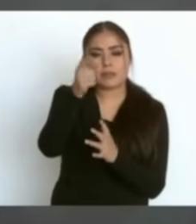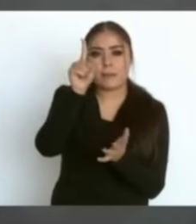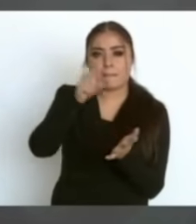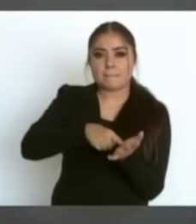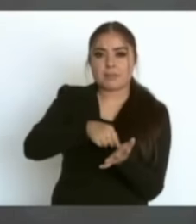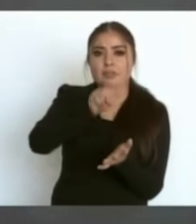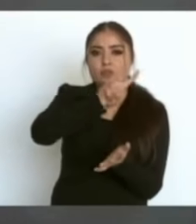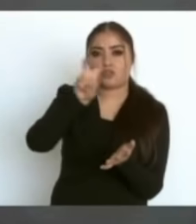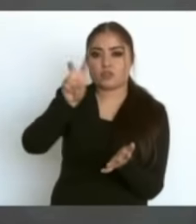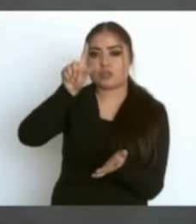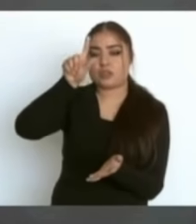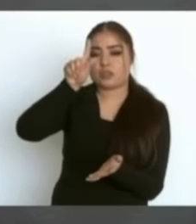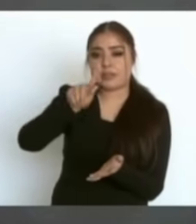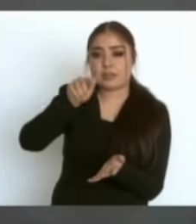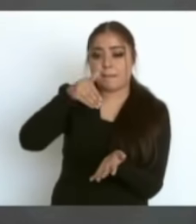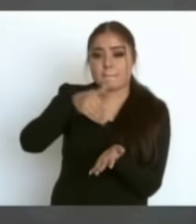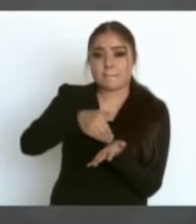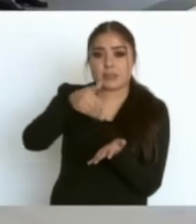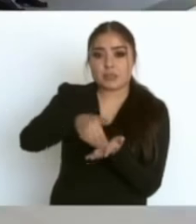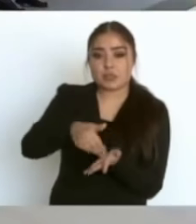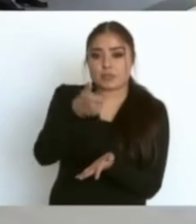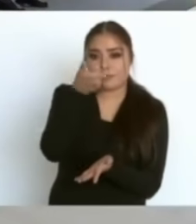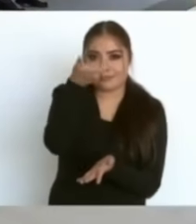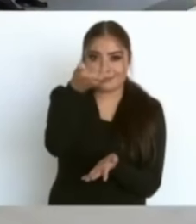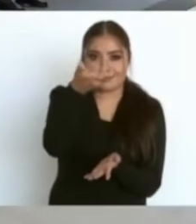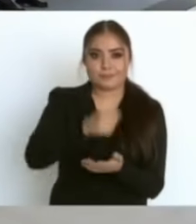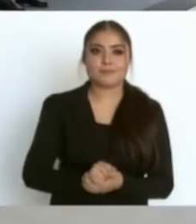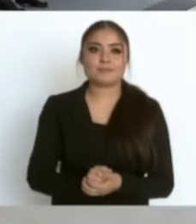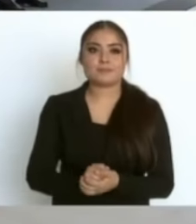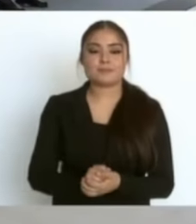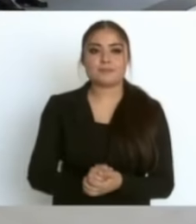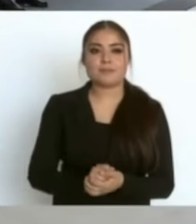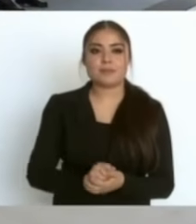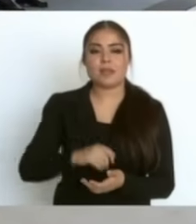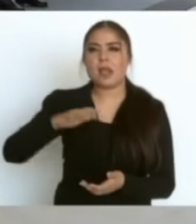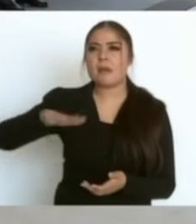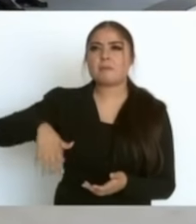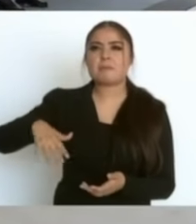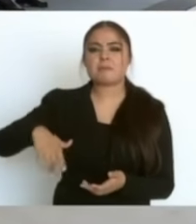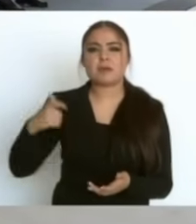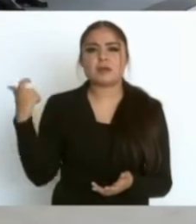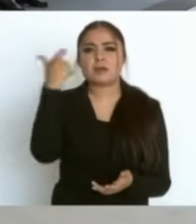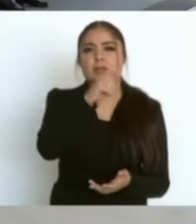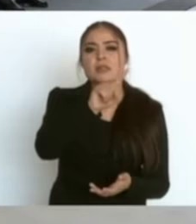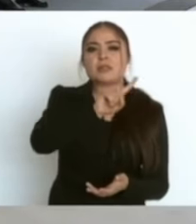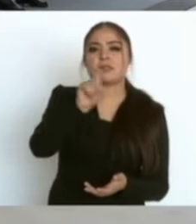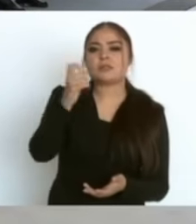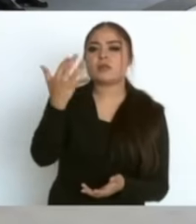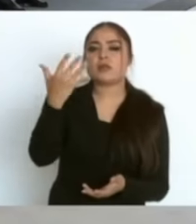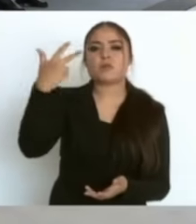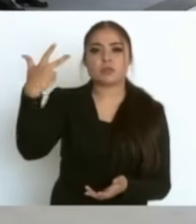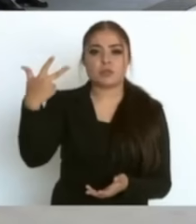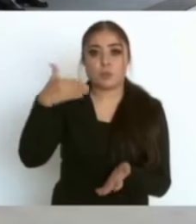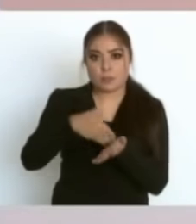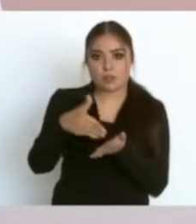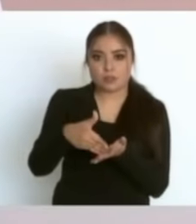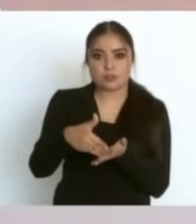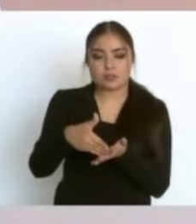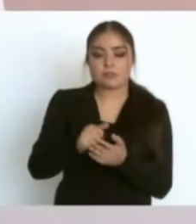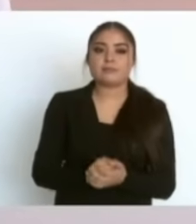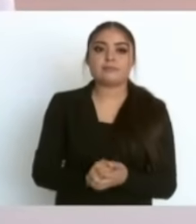mil 270 millones de pesos a penas se han ejercido 158 millones